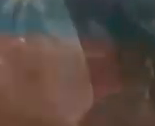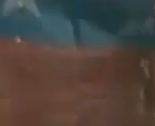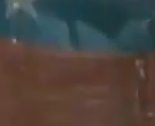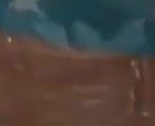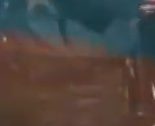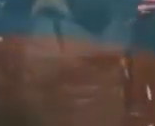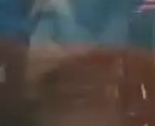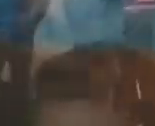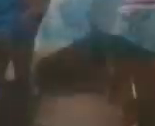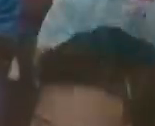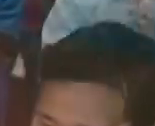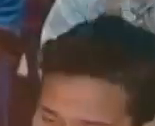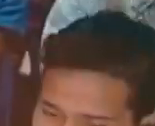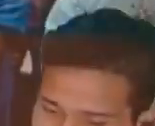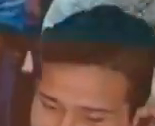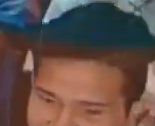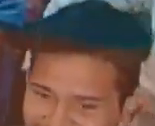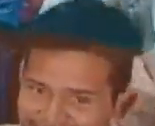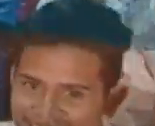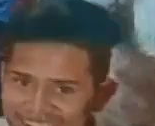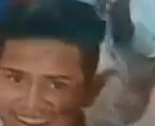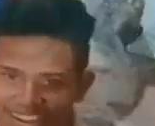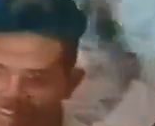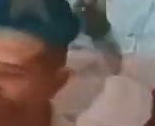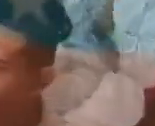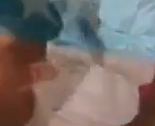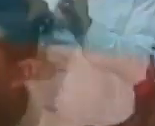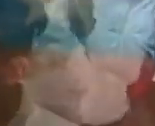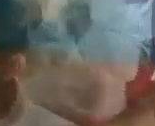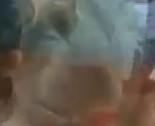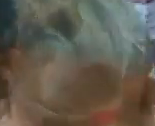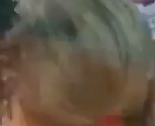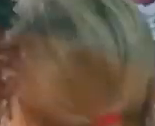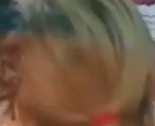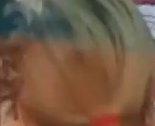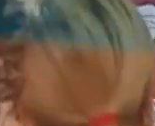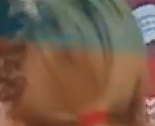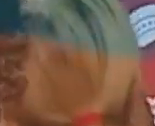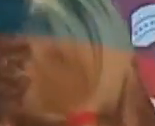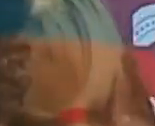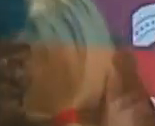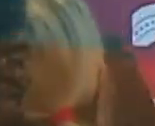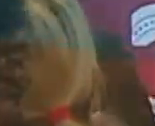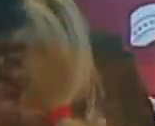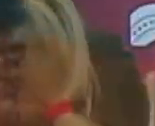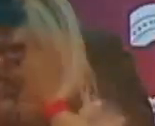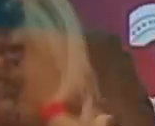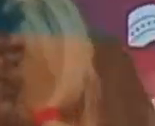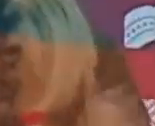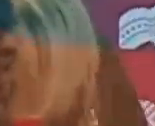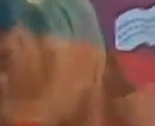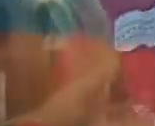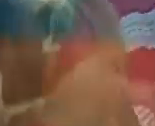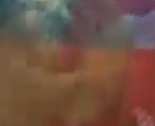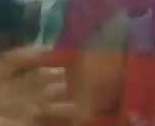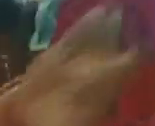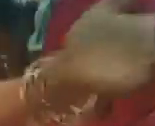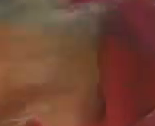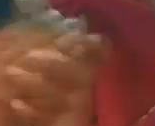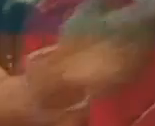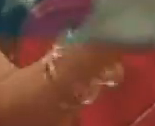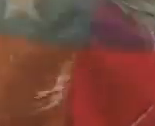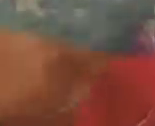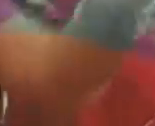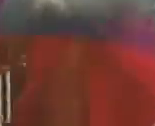humanista. Igualmente, pidió a los trabajadores unión para responder a los ataques desestabilizadores que se ejecutan desde la administración del gobierno